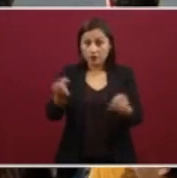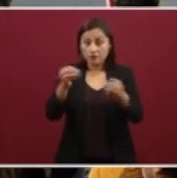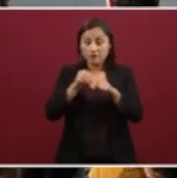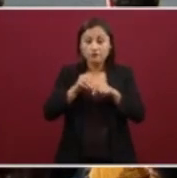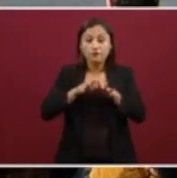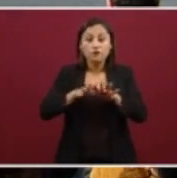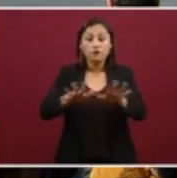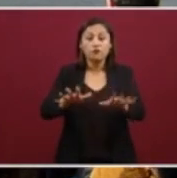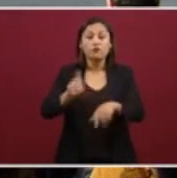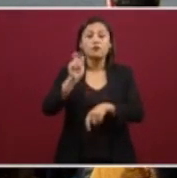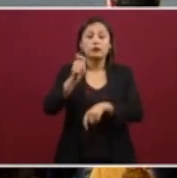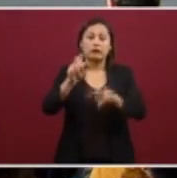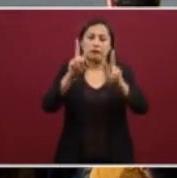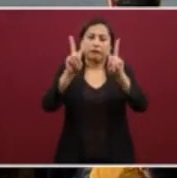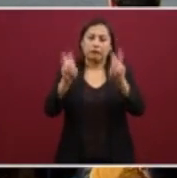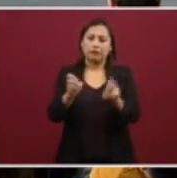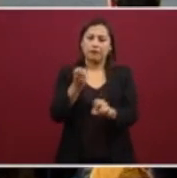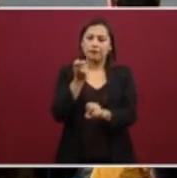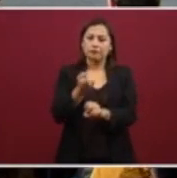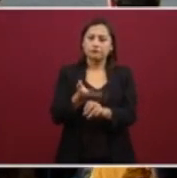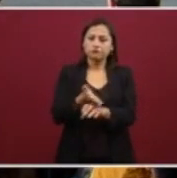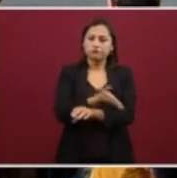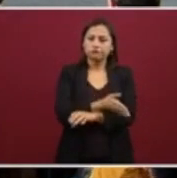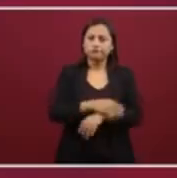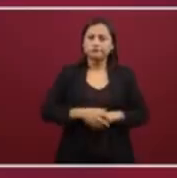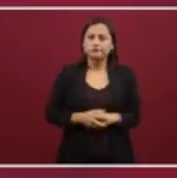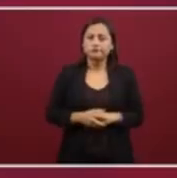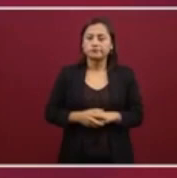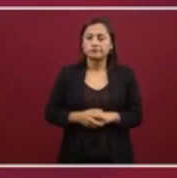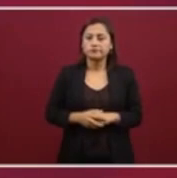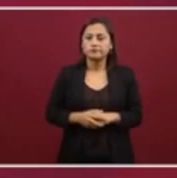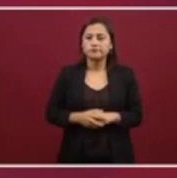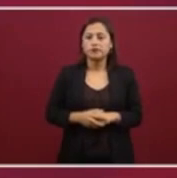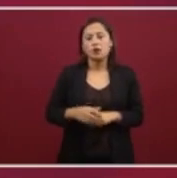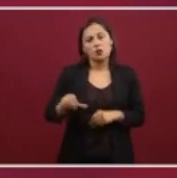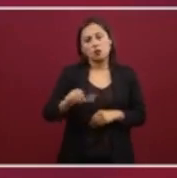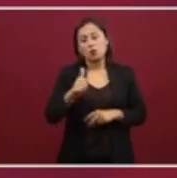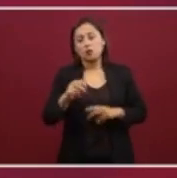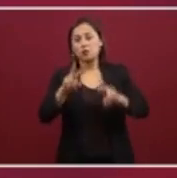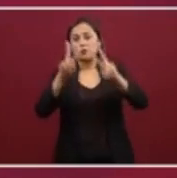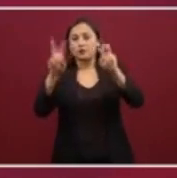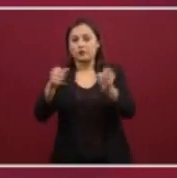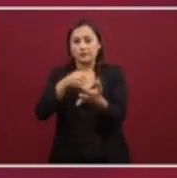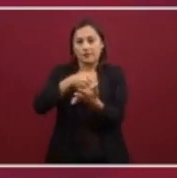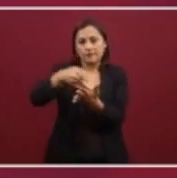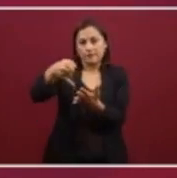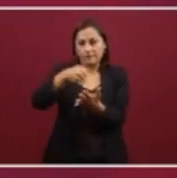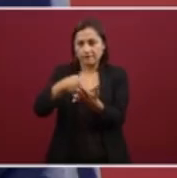sobre este tema, como se informa sobre los fertilizantes.